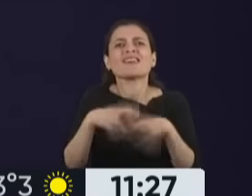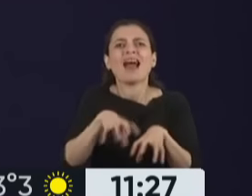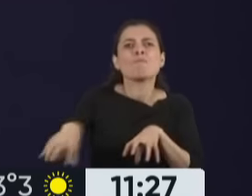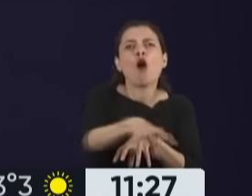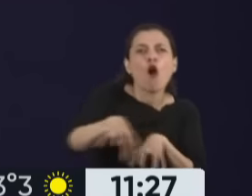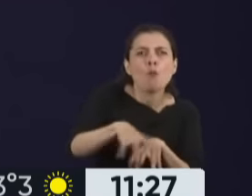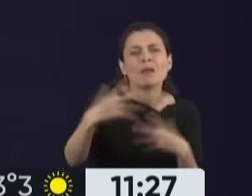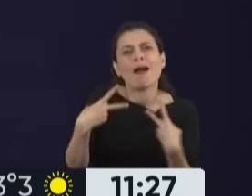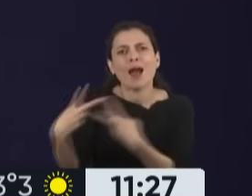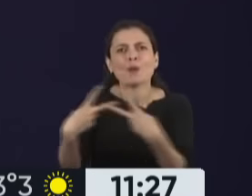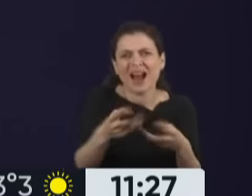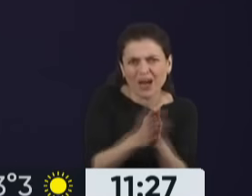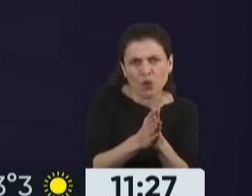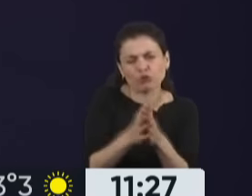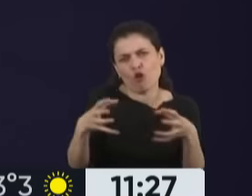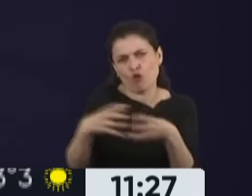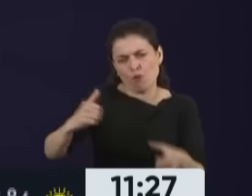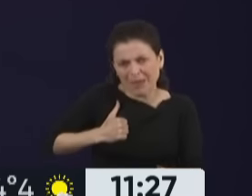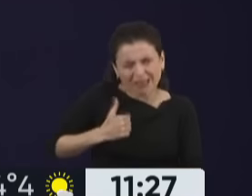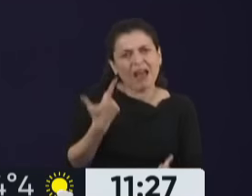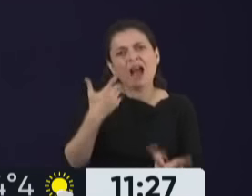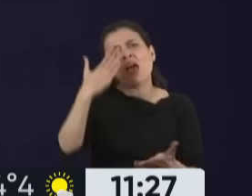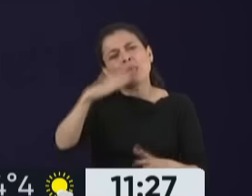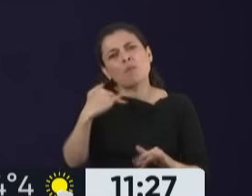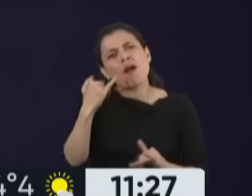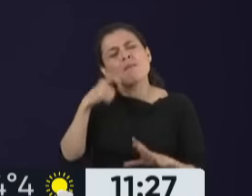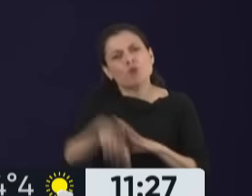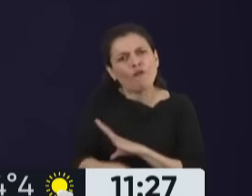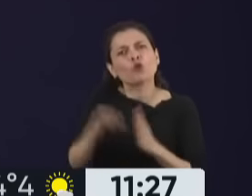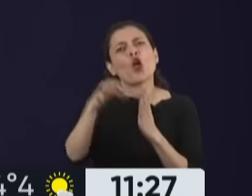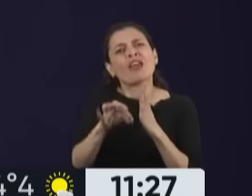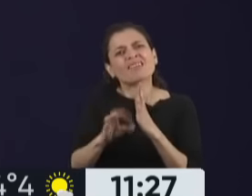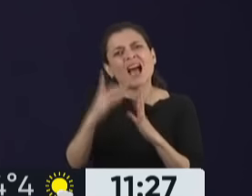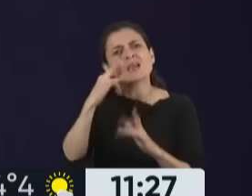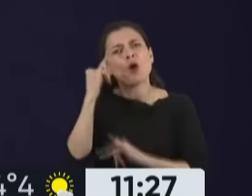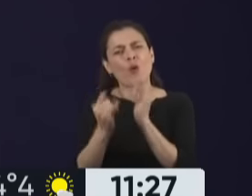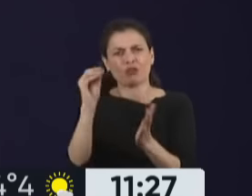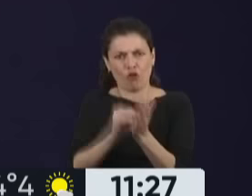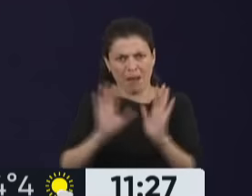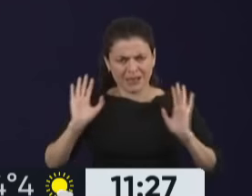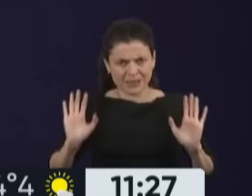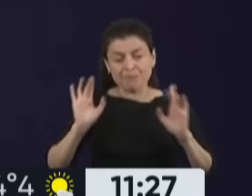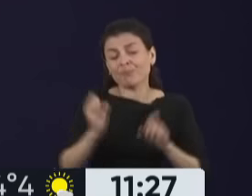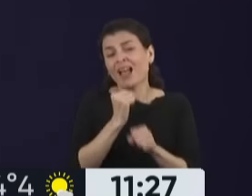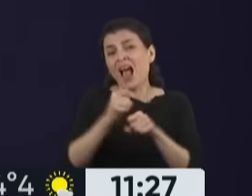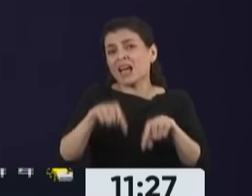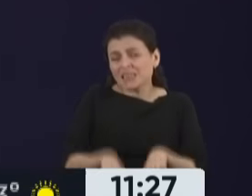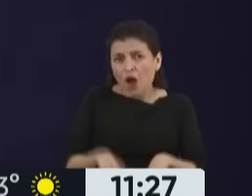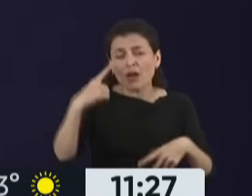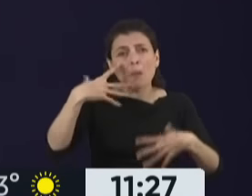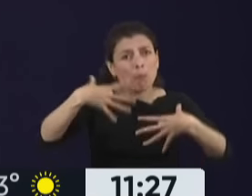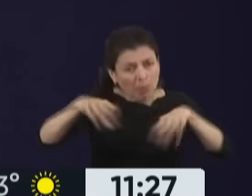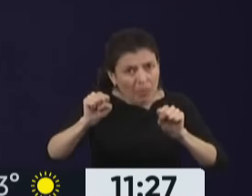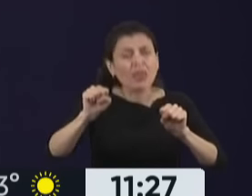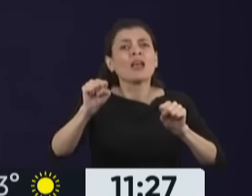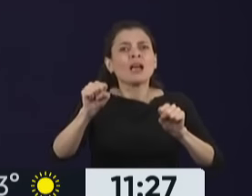más de detalle para que lo tengan o para que lo publiquen. Ahora ahí se detectó un cierto